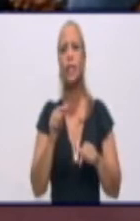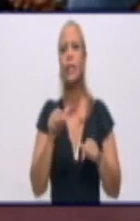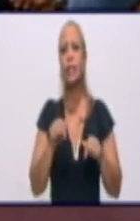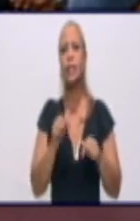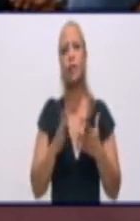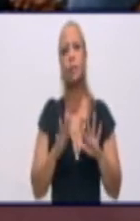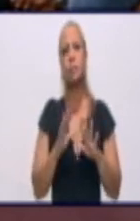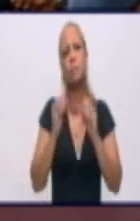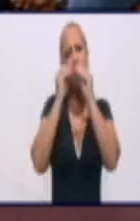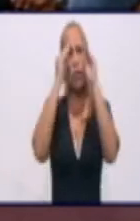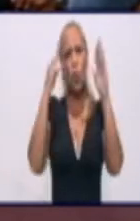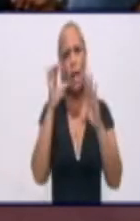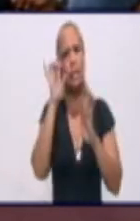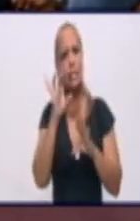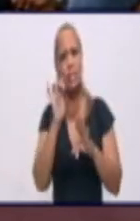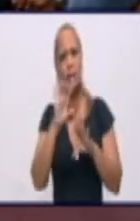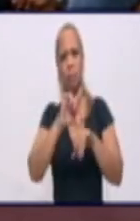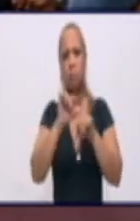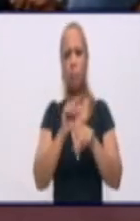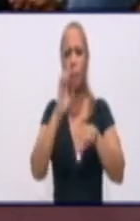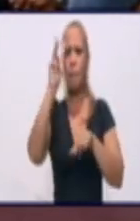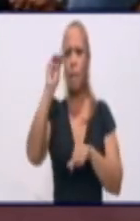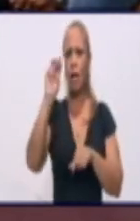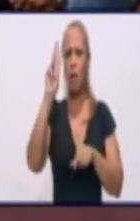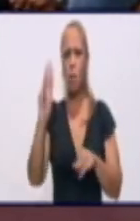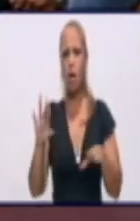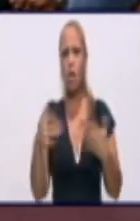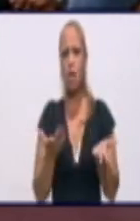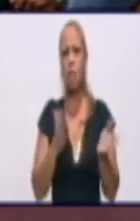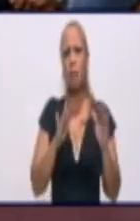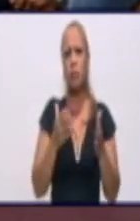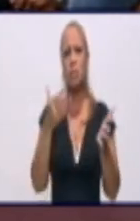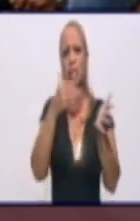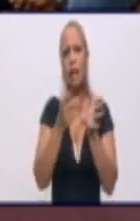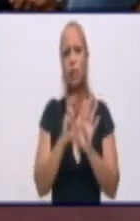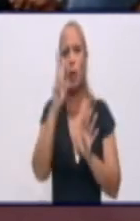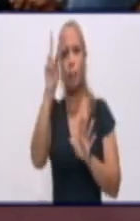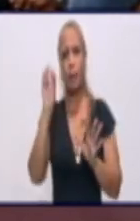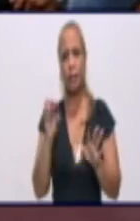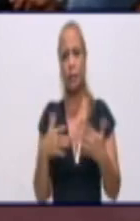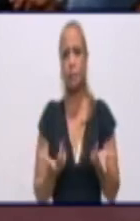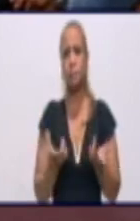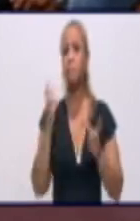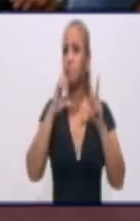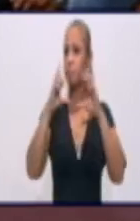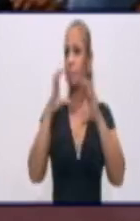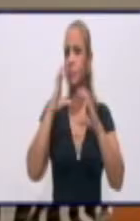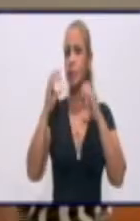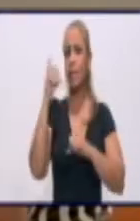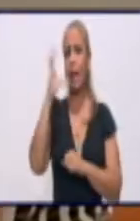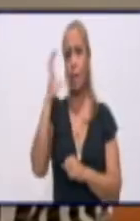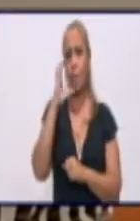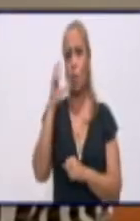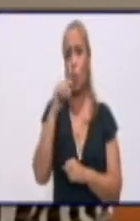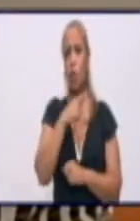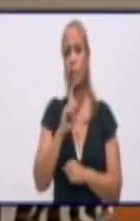madrugada llegamos a 20. Salió la termoeléctrica de octubre de Camagüey, de Nuevita, que son 400 megawatts,